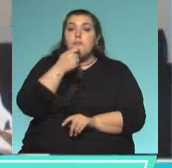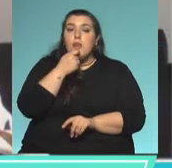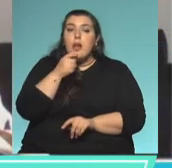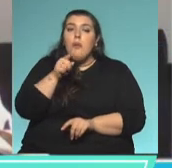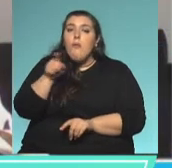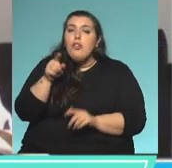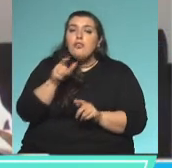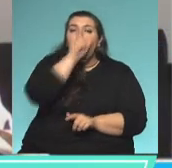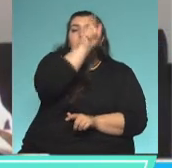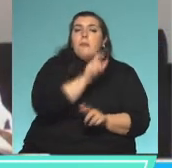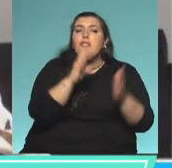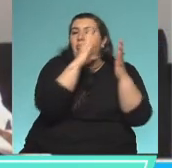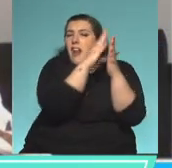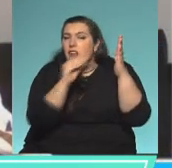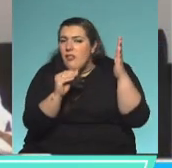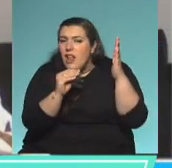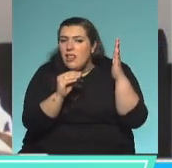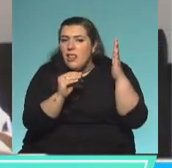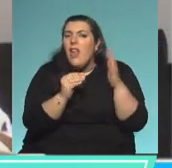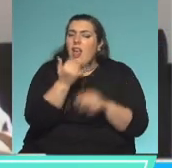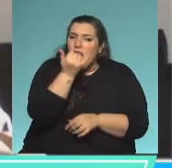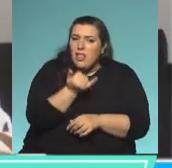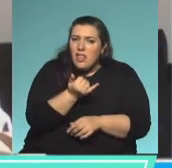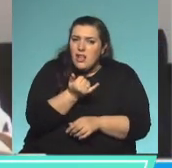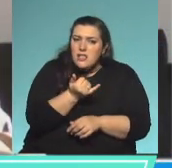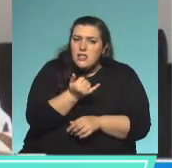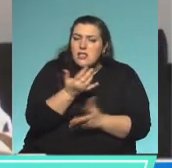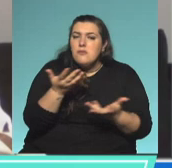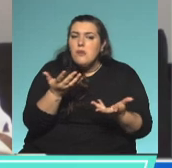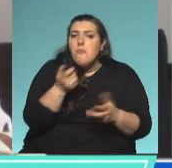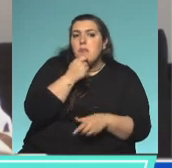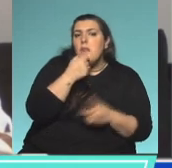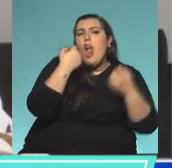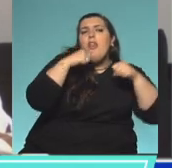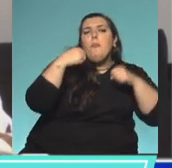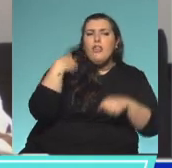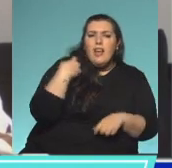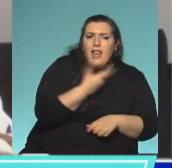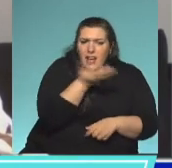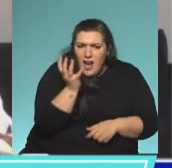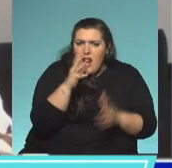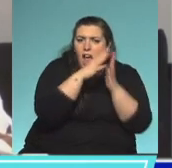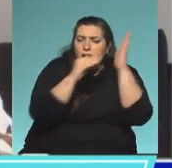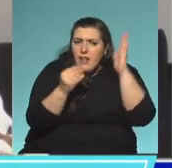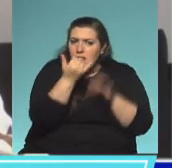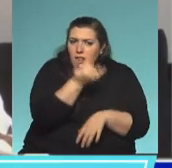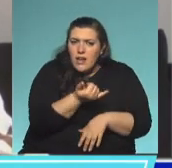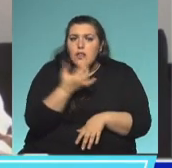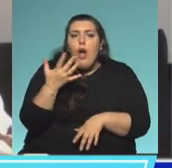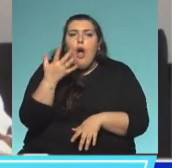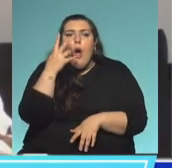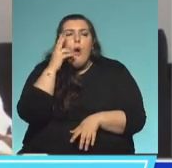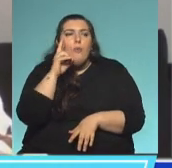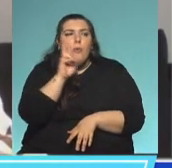digo, un ídolo, una ídola, en el fútbol, ¿cuál es? O en el deporte mismo, ¿cuál es? ¿Y qué copias o qué buscarías